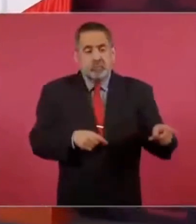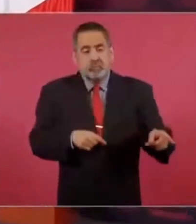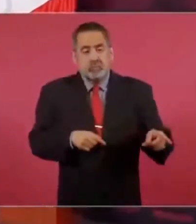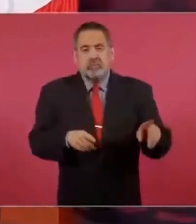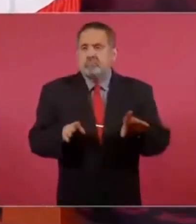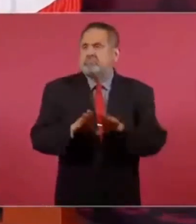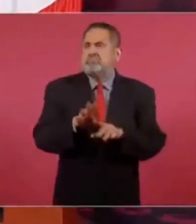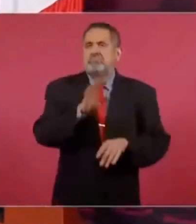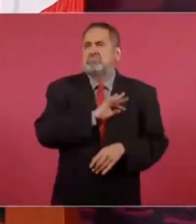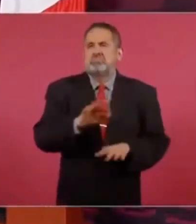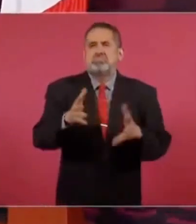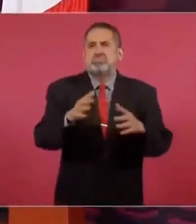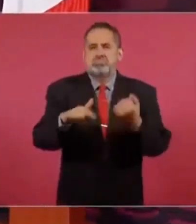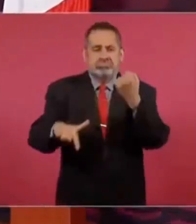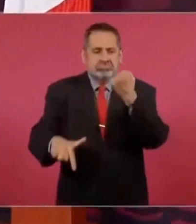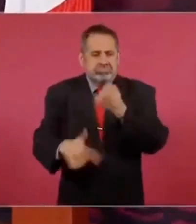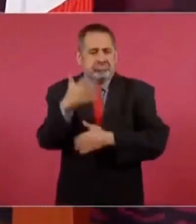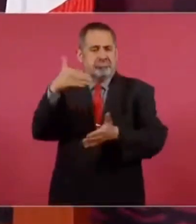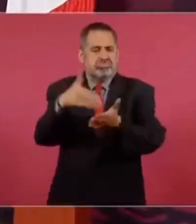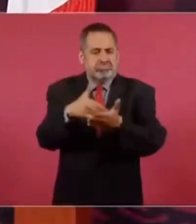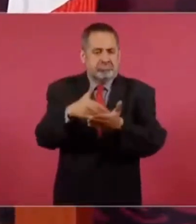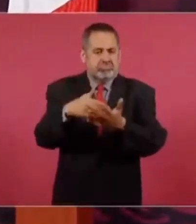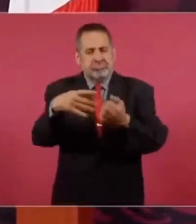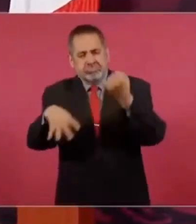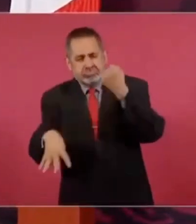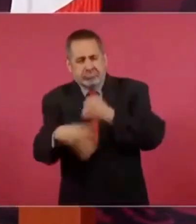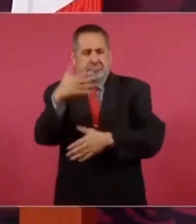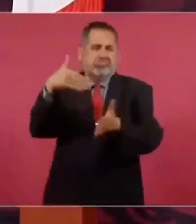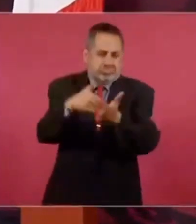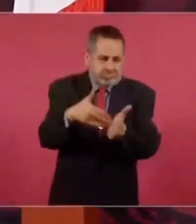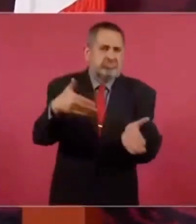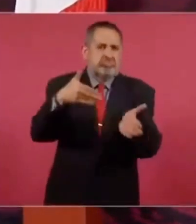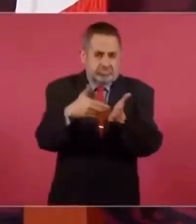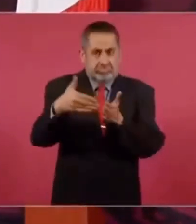también como 12,000, 14,000 millones.